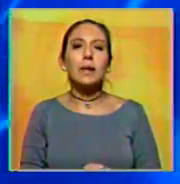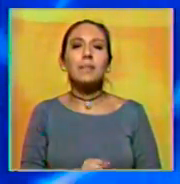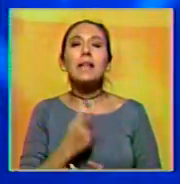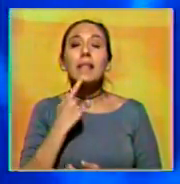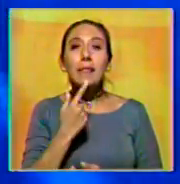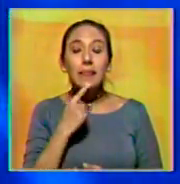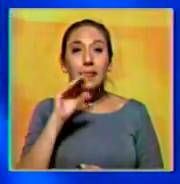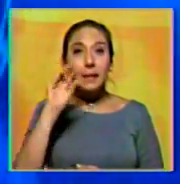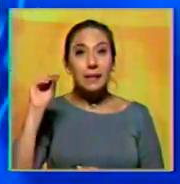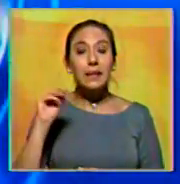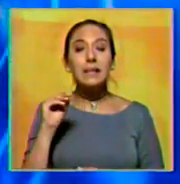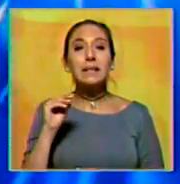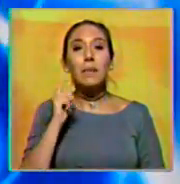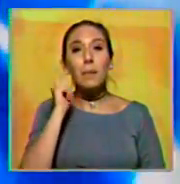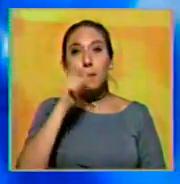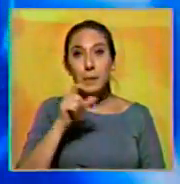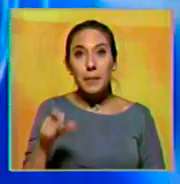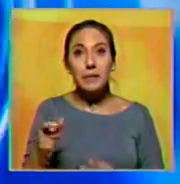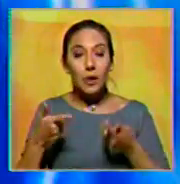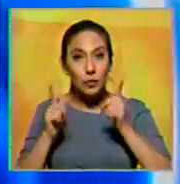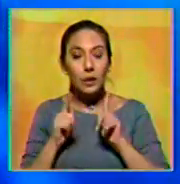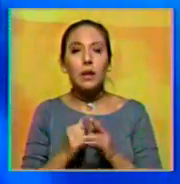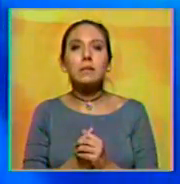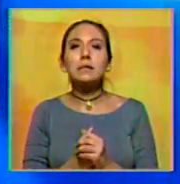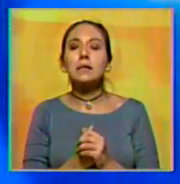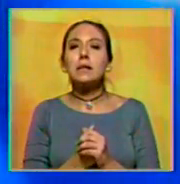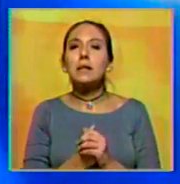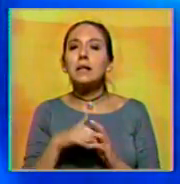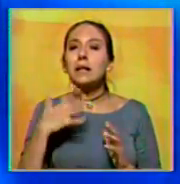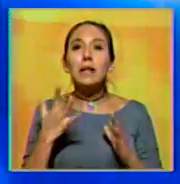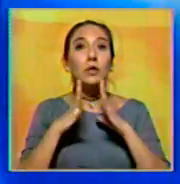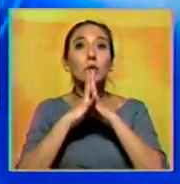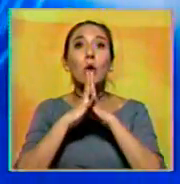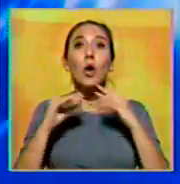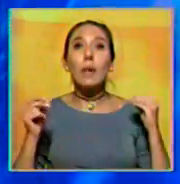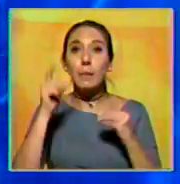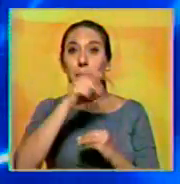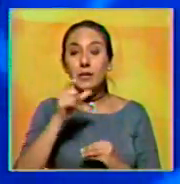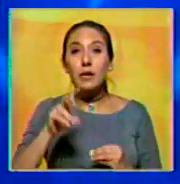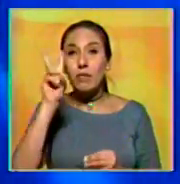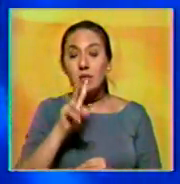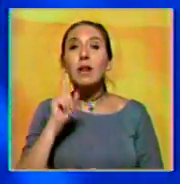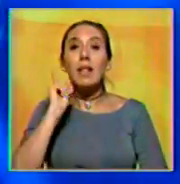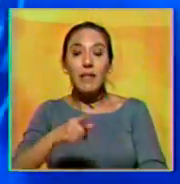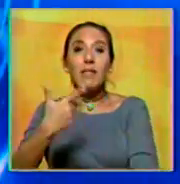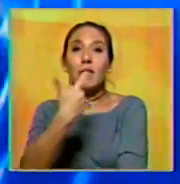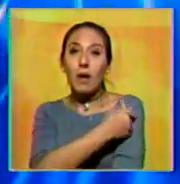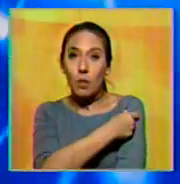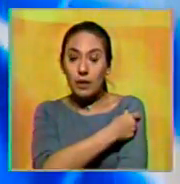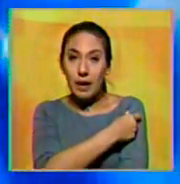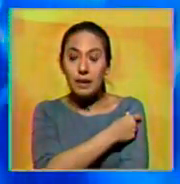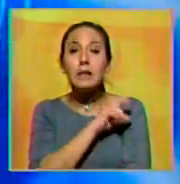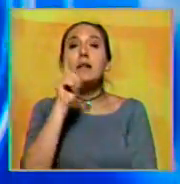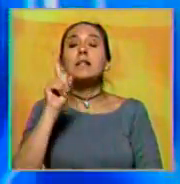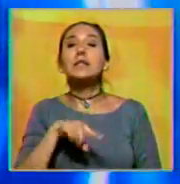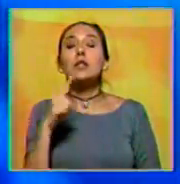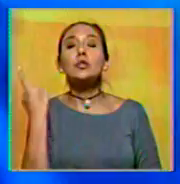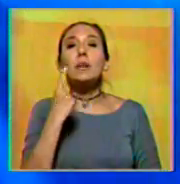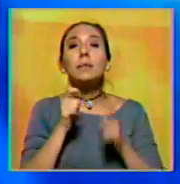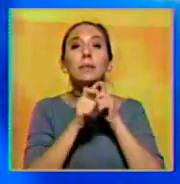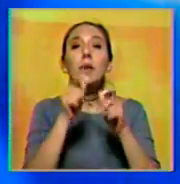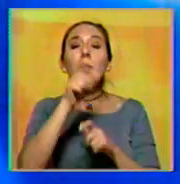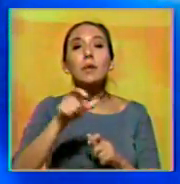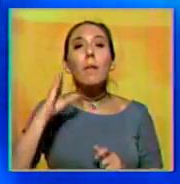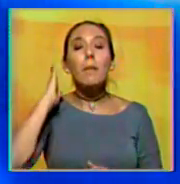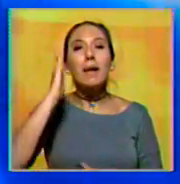según lo que han dicho las autoridades y lo han ratificado, que no necesariamente toda la población venezolana debe vacunarse, sí los grupos de riesgo. ¿Qué